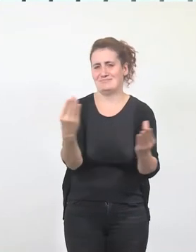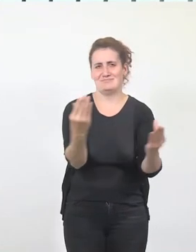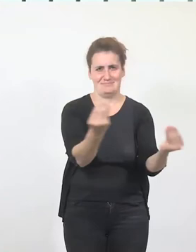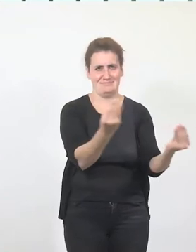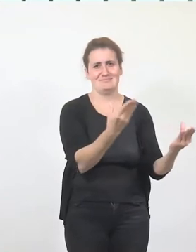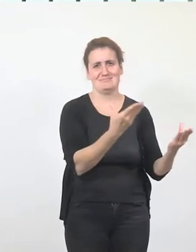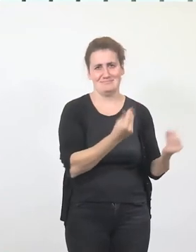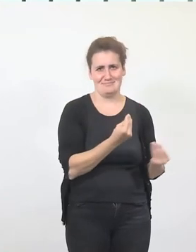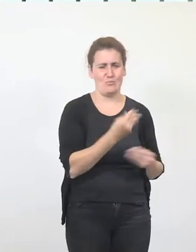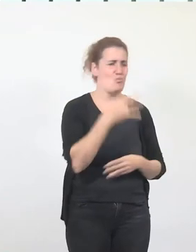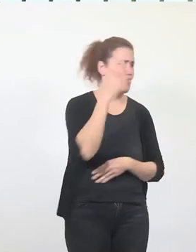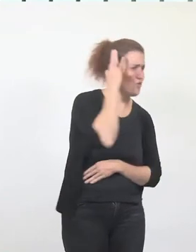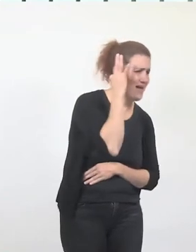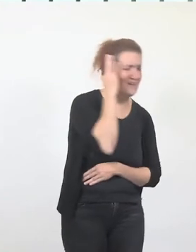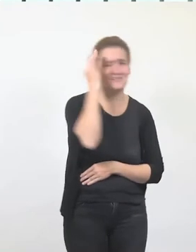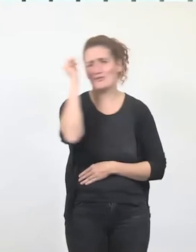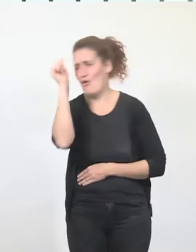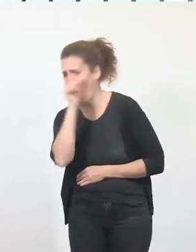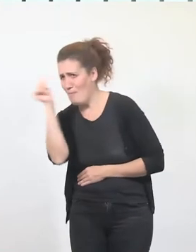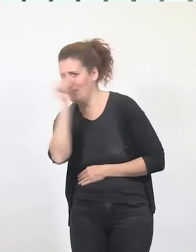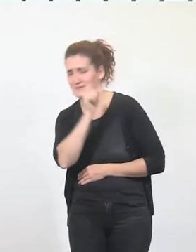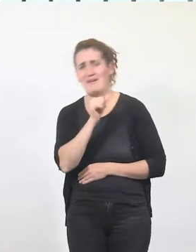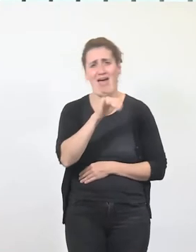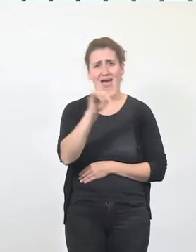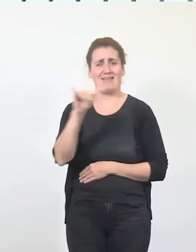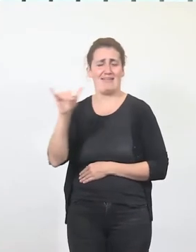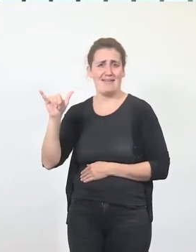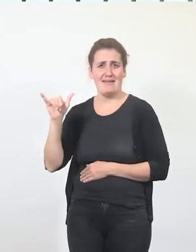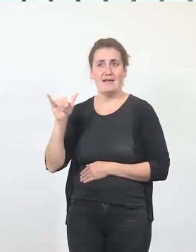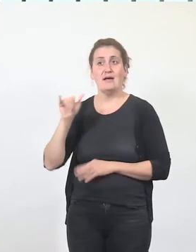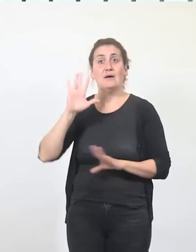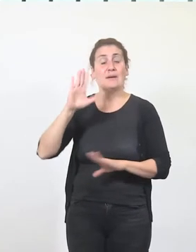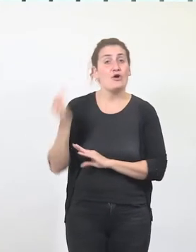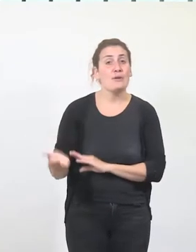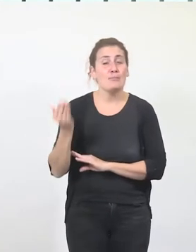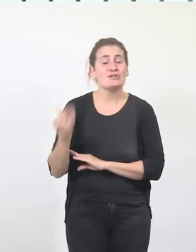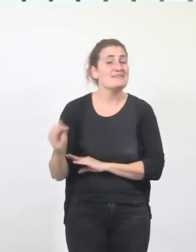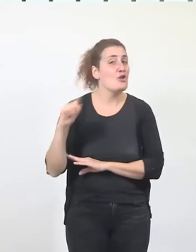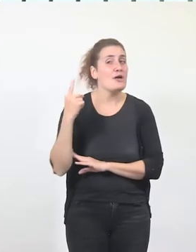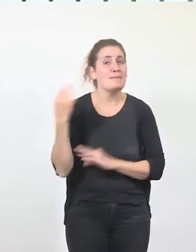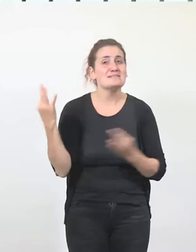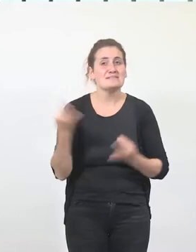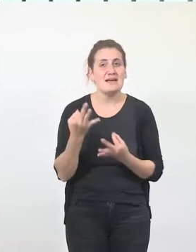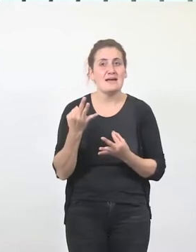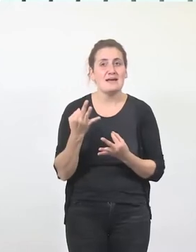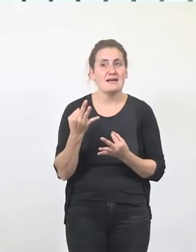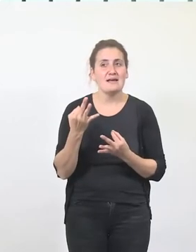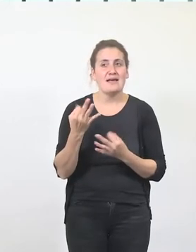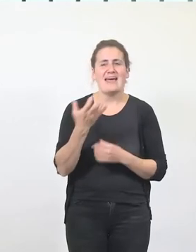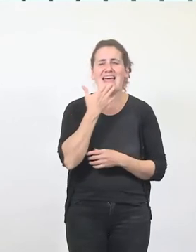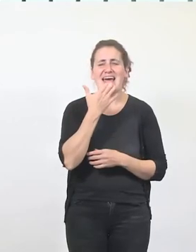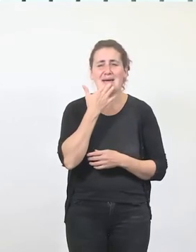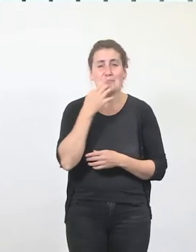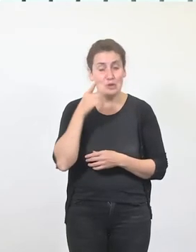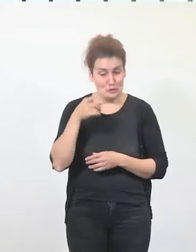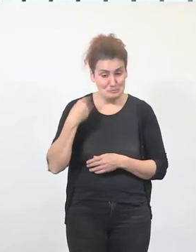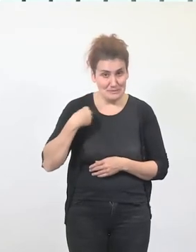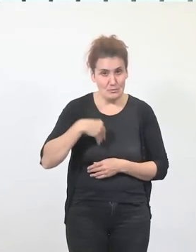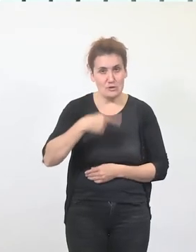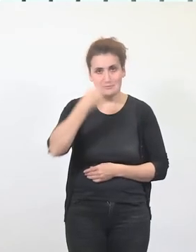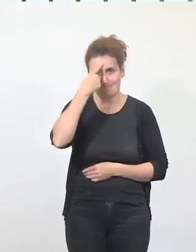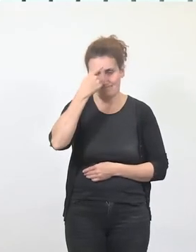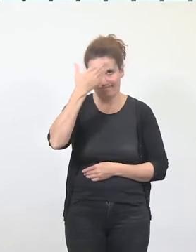tanto mujeres como hombres. Pero lo más importante es tener esas mujeres, tener esos ejemplos en la